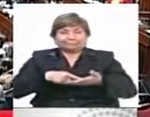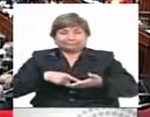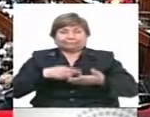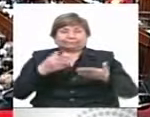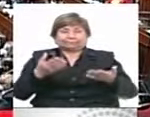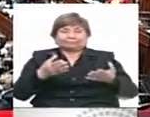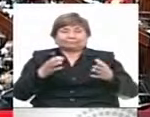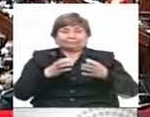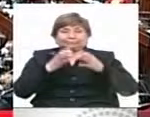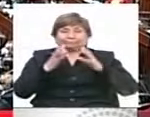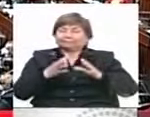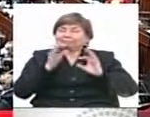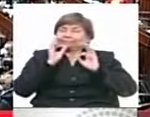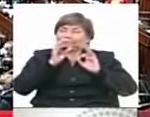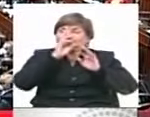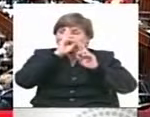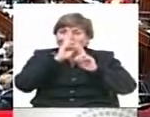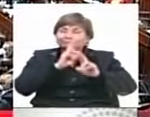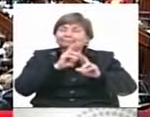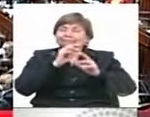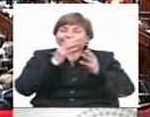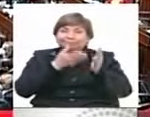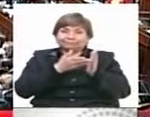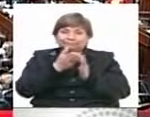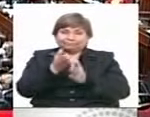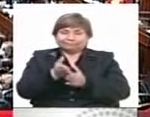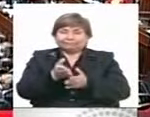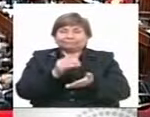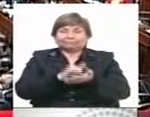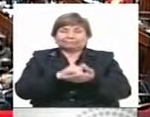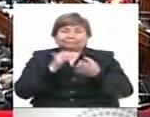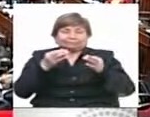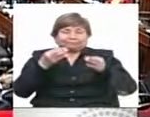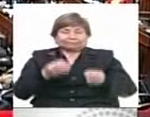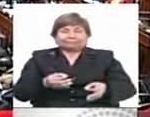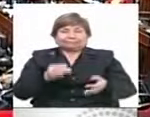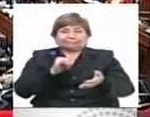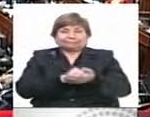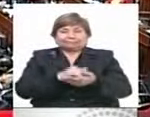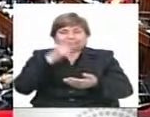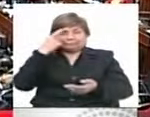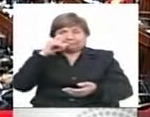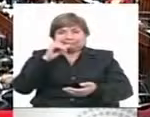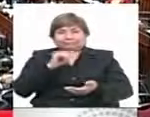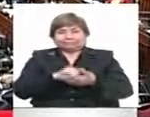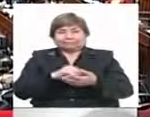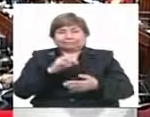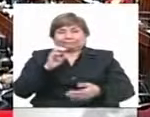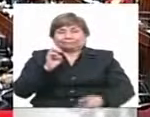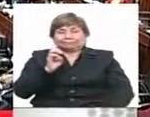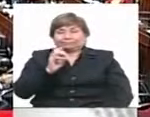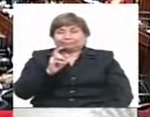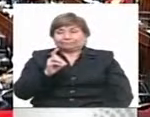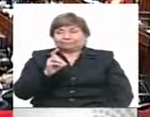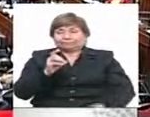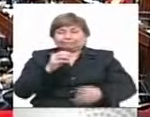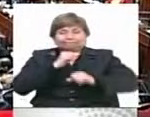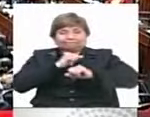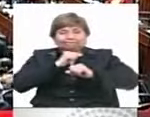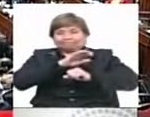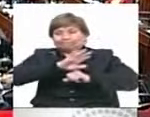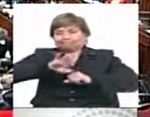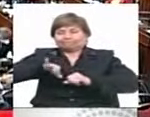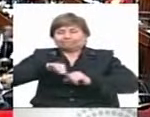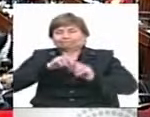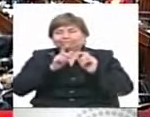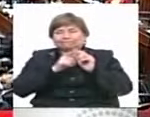congresistas que se conduzcan con respeto y buenas maneras durante las sesiones. Está facultado para, inciso D, exigir el retiro de frases ofensivas